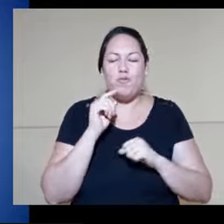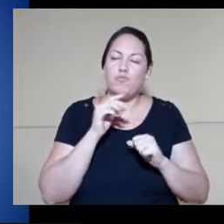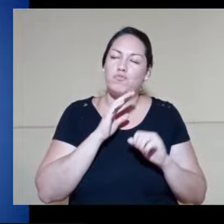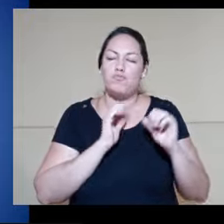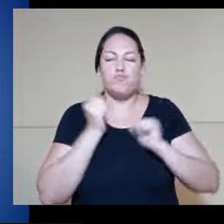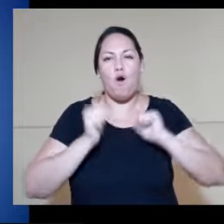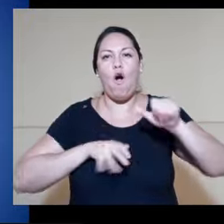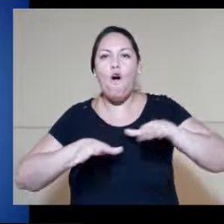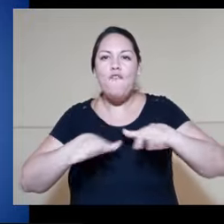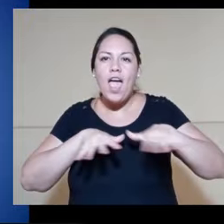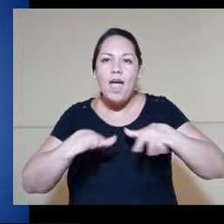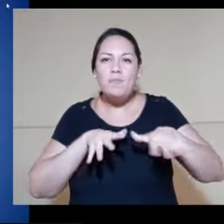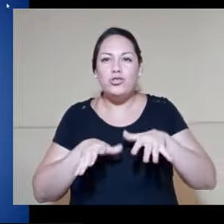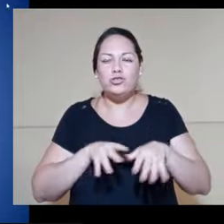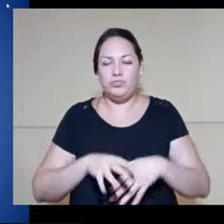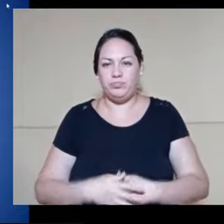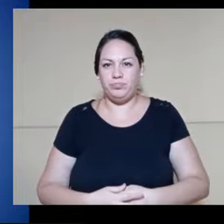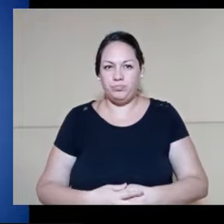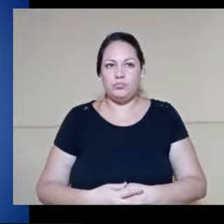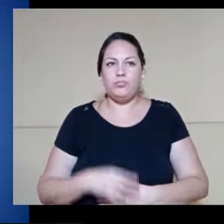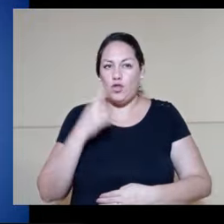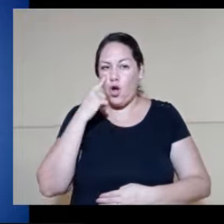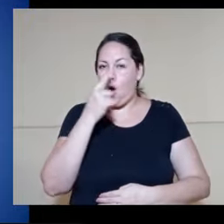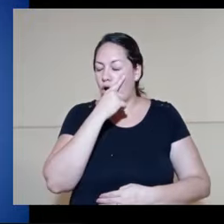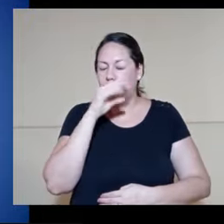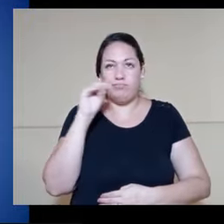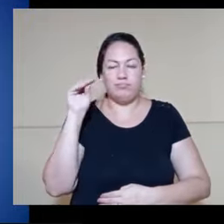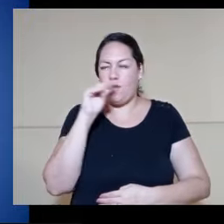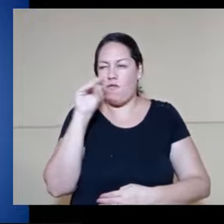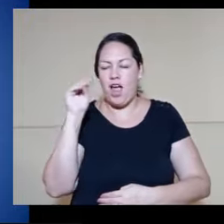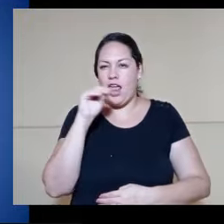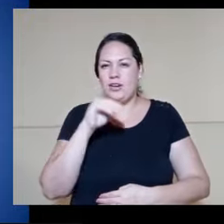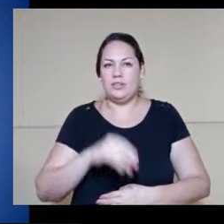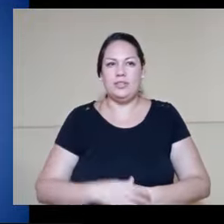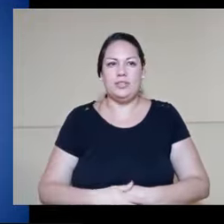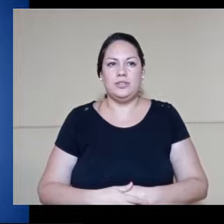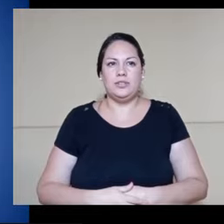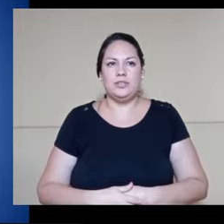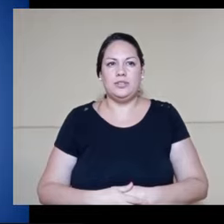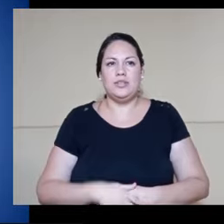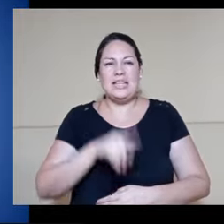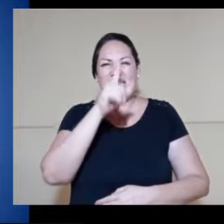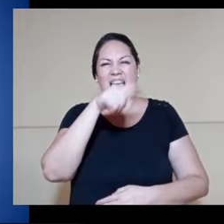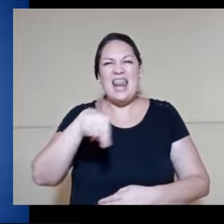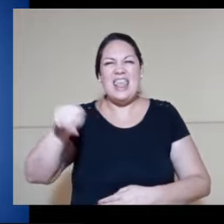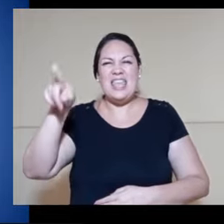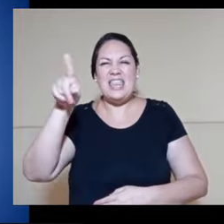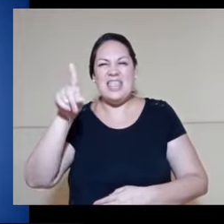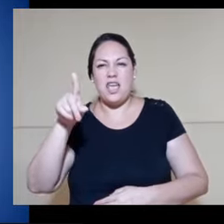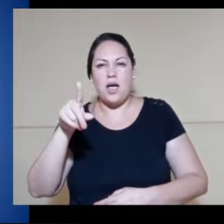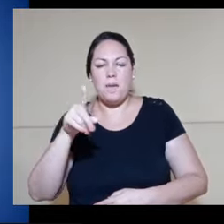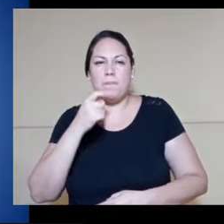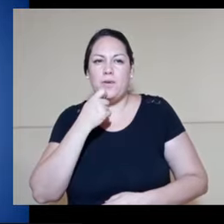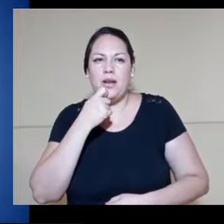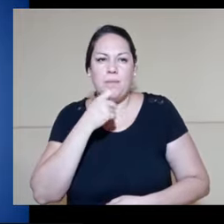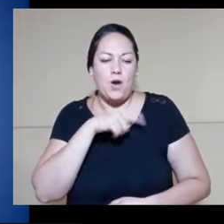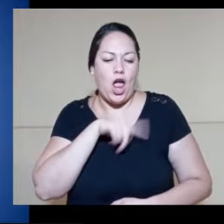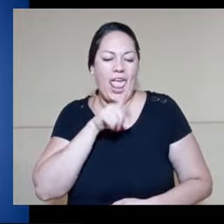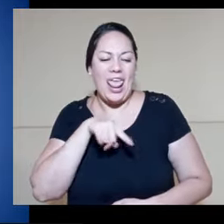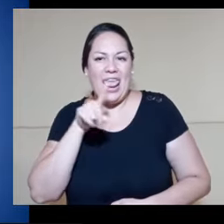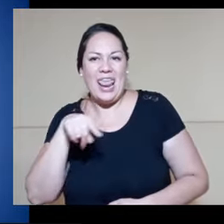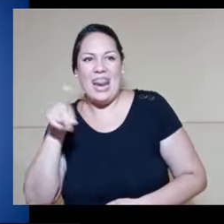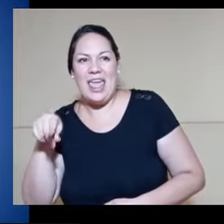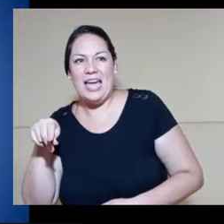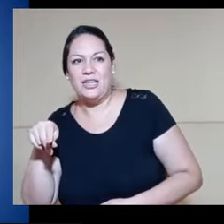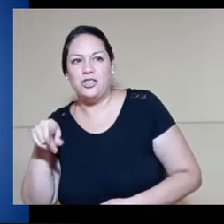nos soñamos, ¿Profe? nos movemos los ojos. ¿Sí? ¿Qué ¿Profe? pasó? ¿Esa es la misma línea que vemos,